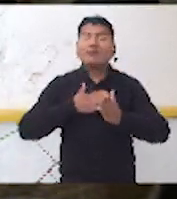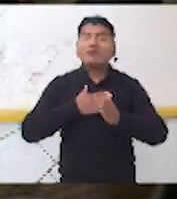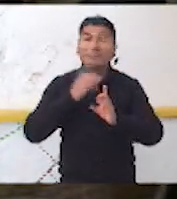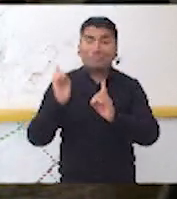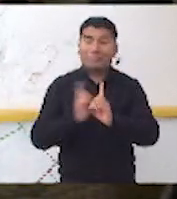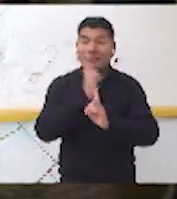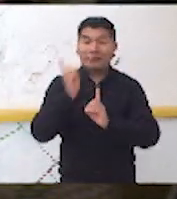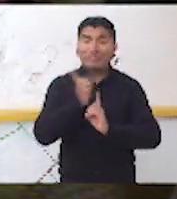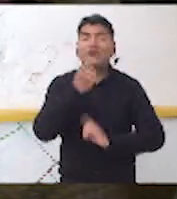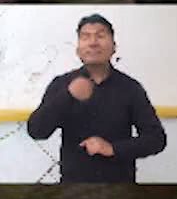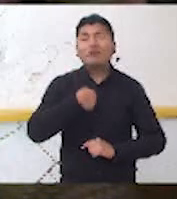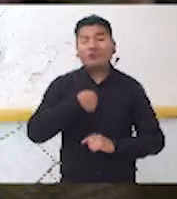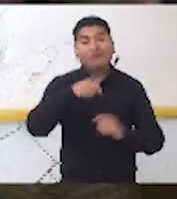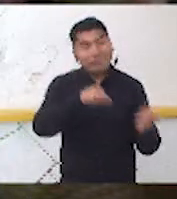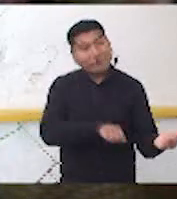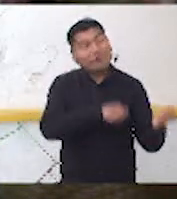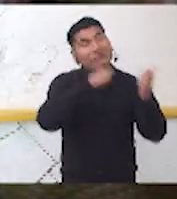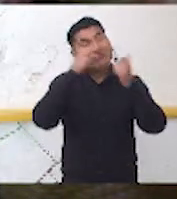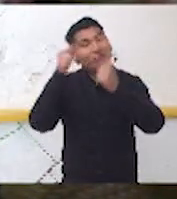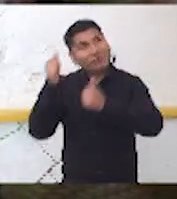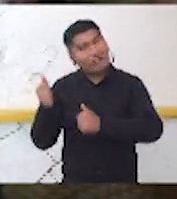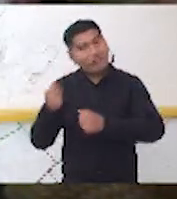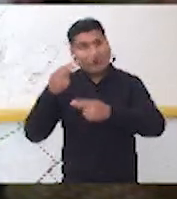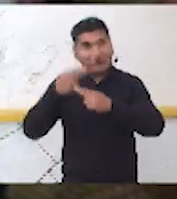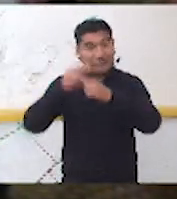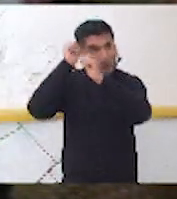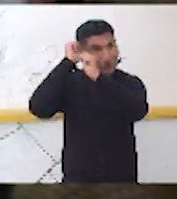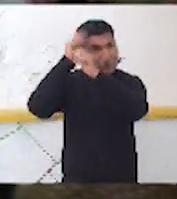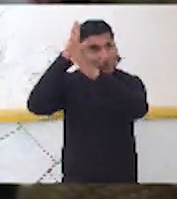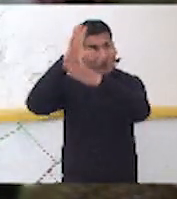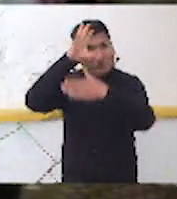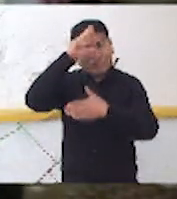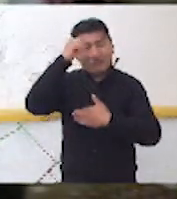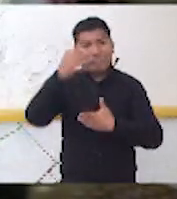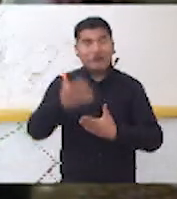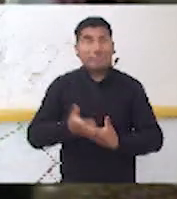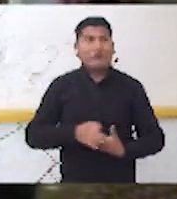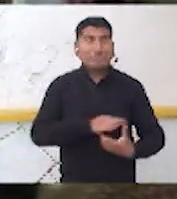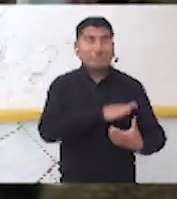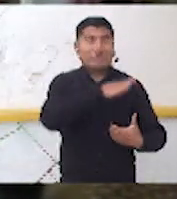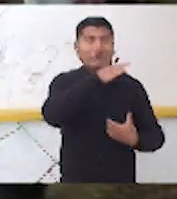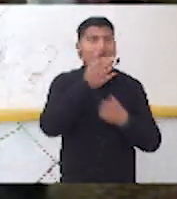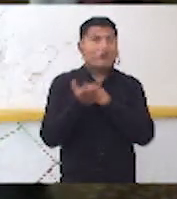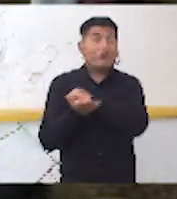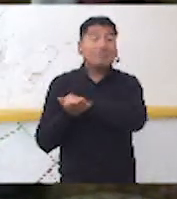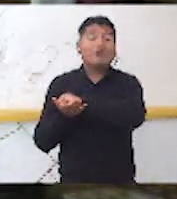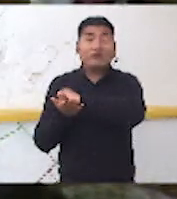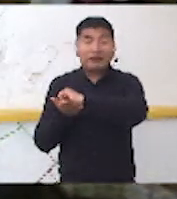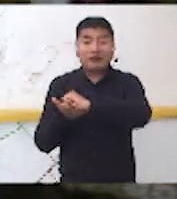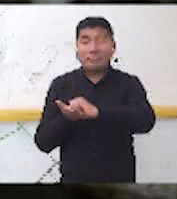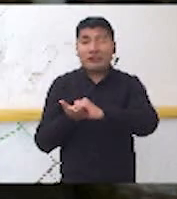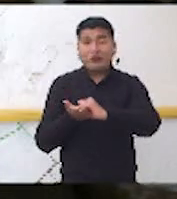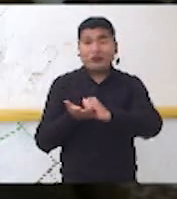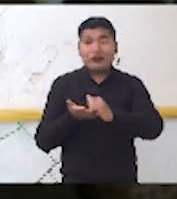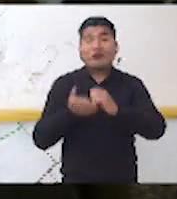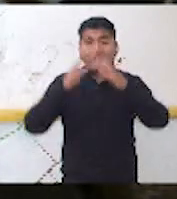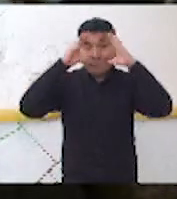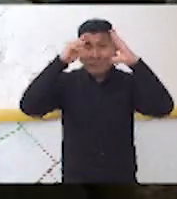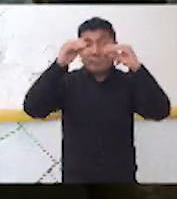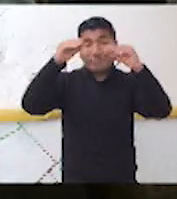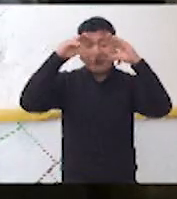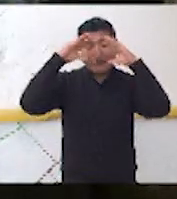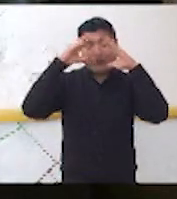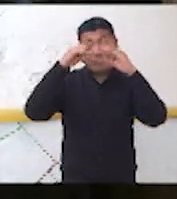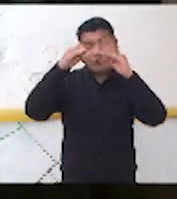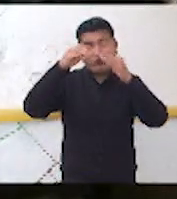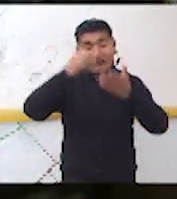discípulos, bautizándolos en el nombre del Padre y del Hijo y del Espíritu Santo, y enseñándoles